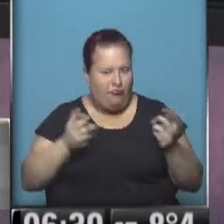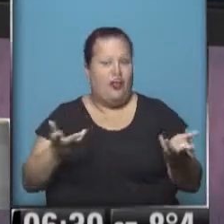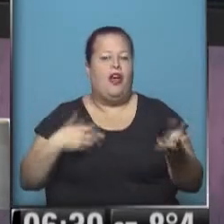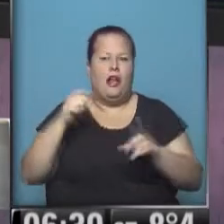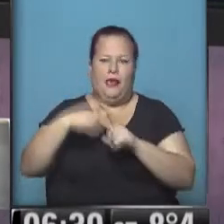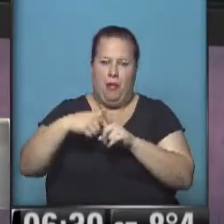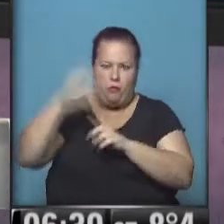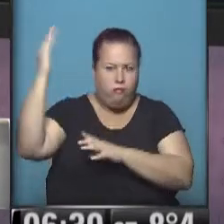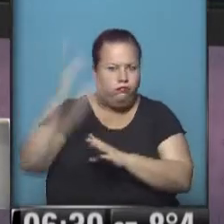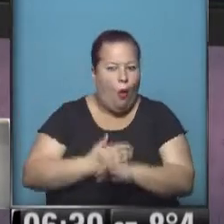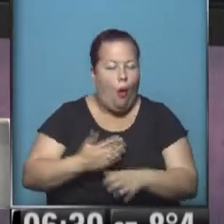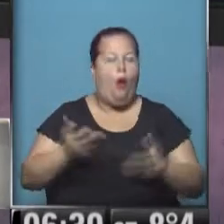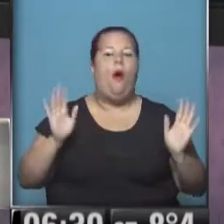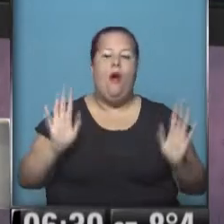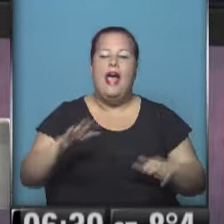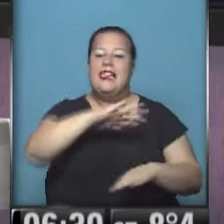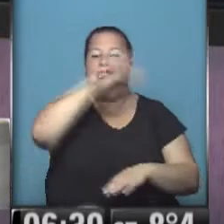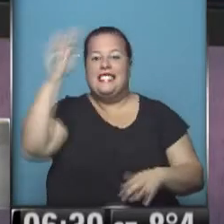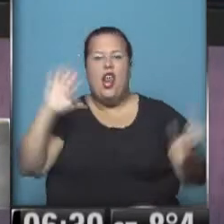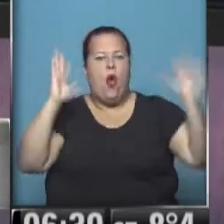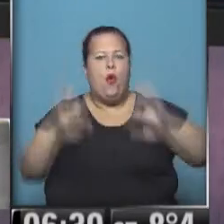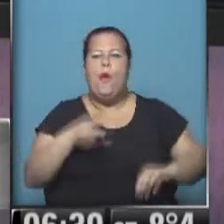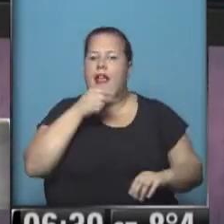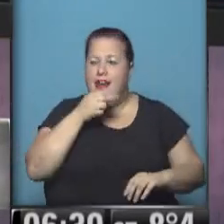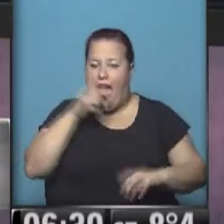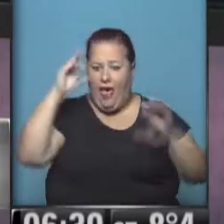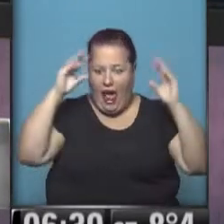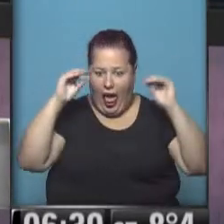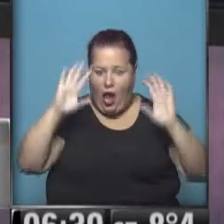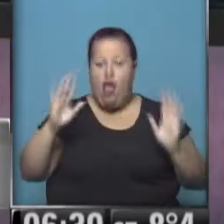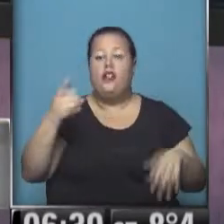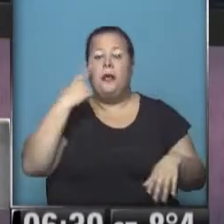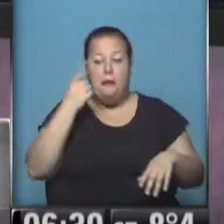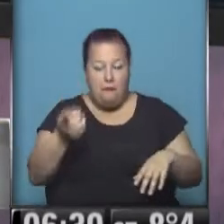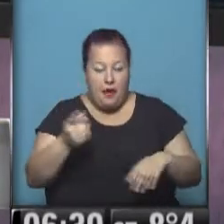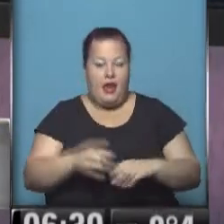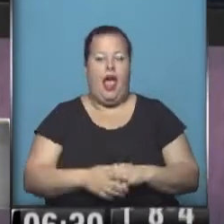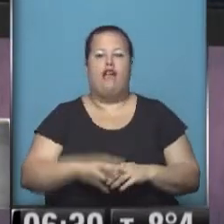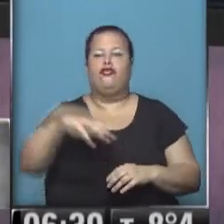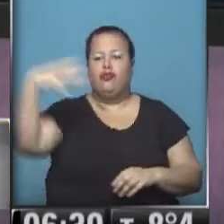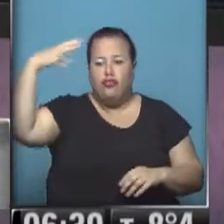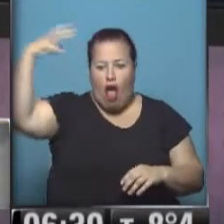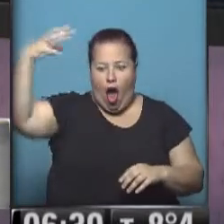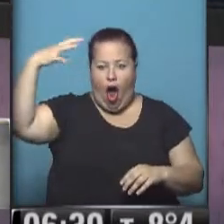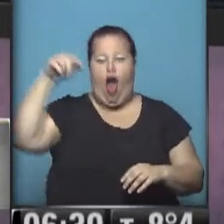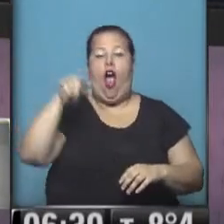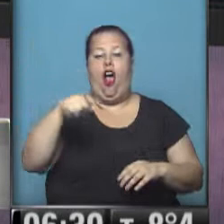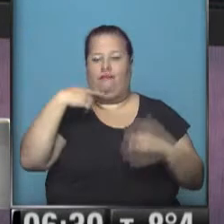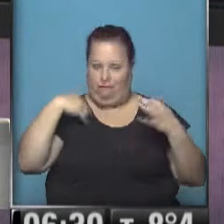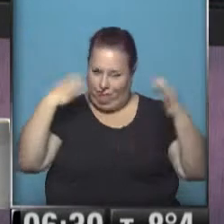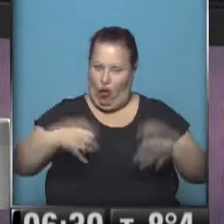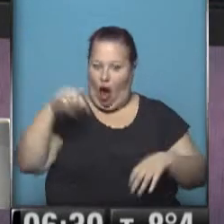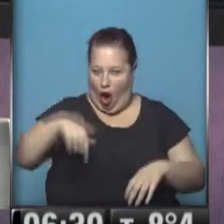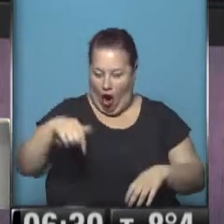descendió la temperatura con el cielo despejado durante la noche fíjense solas no es lo que prometemos